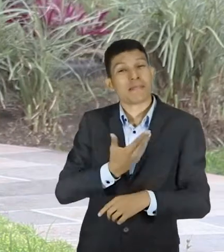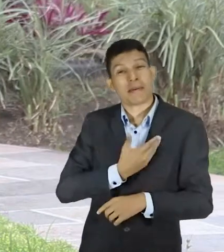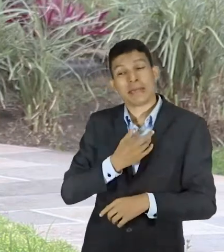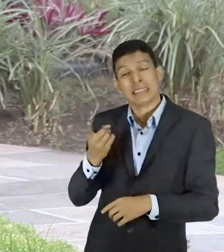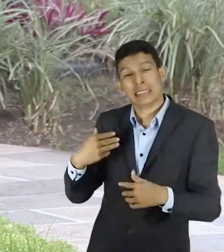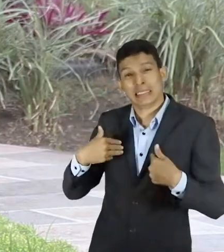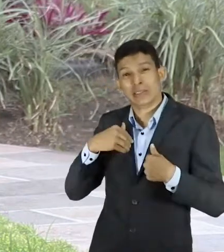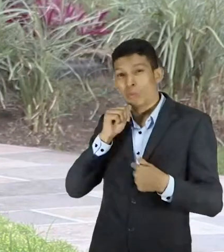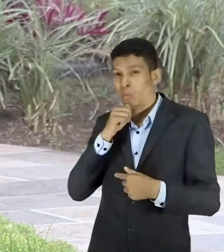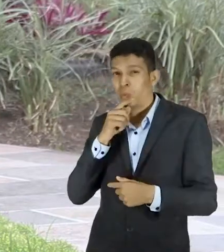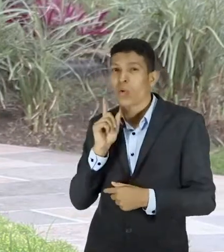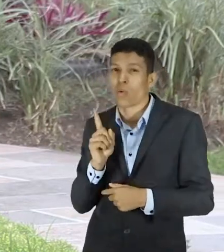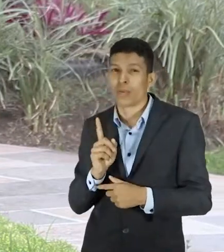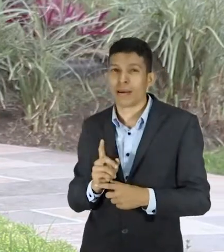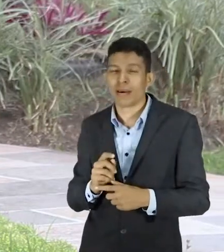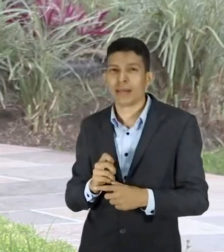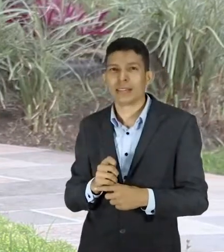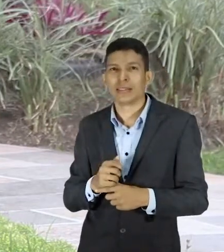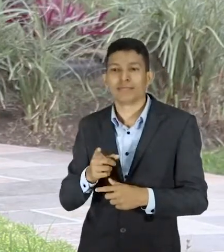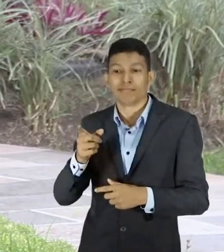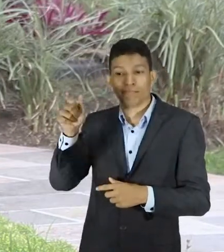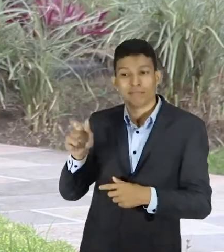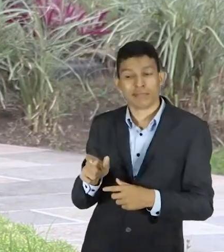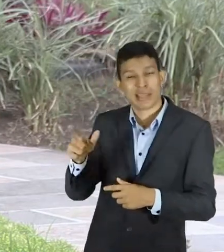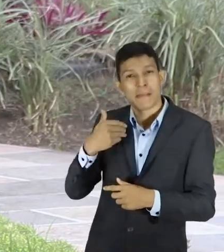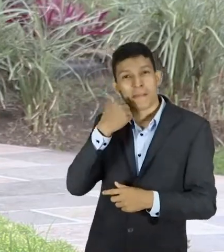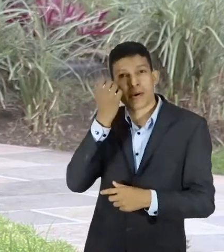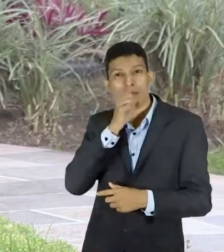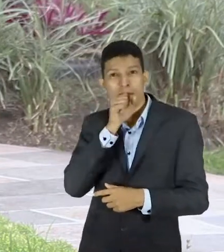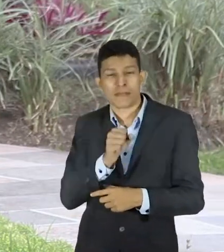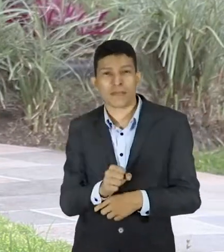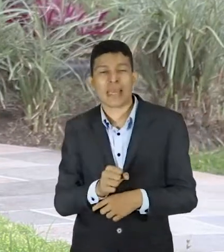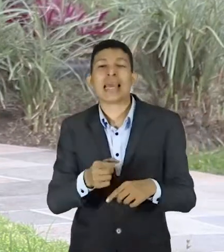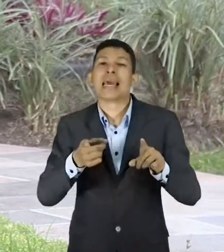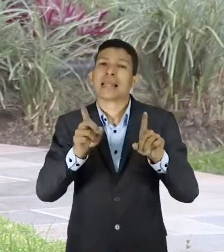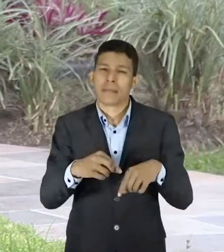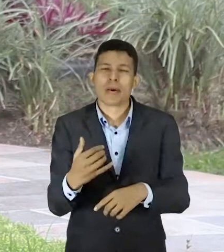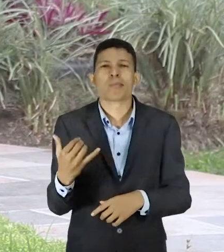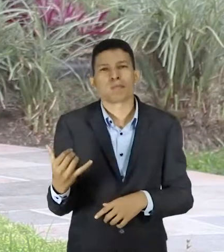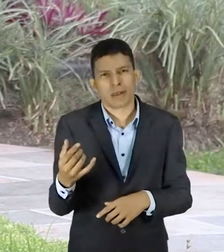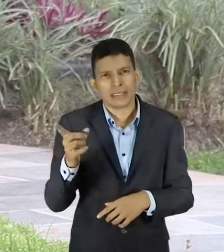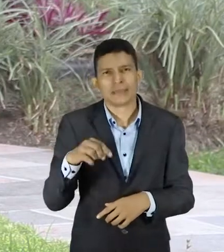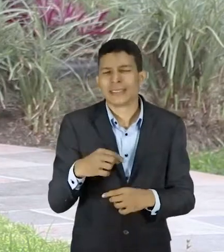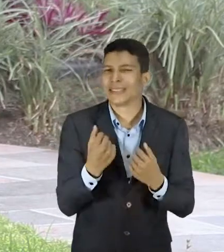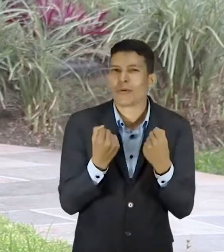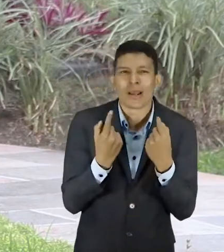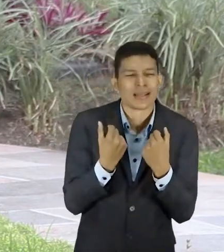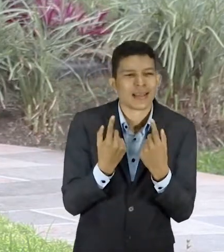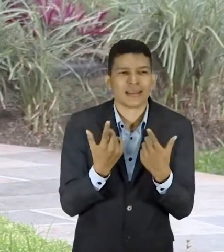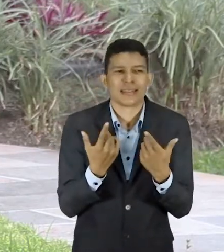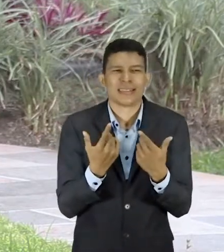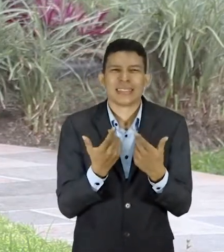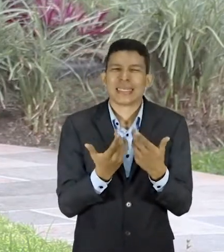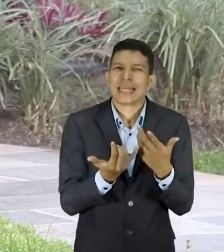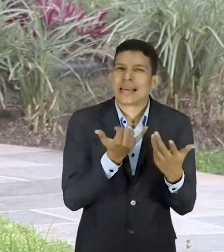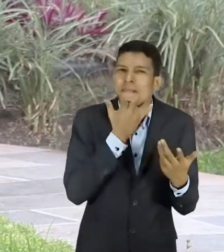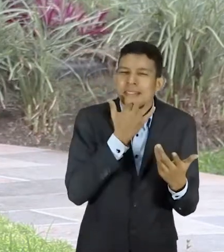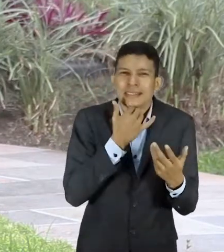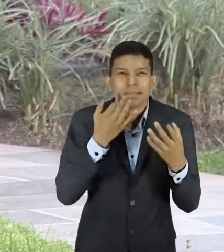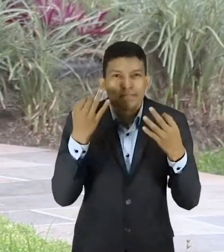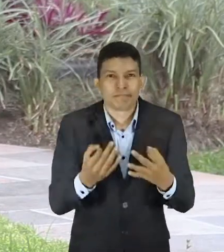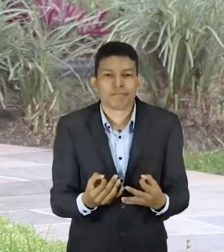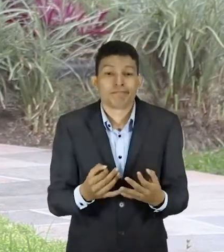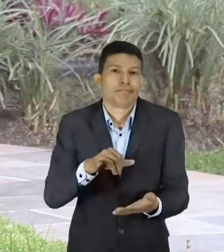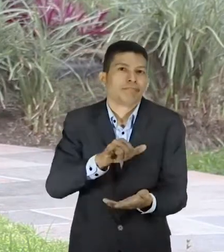sufrió mucho, porque mi mamá pues ya es una persona de edad, también ella no entendía muy bien qué es lo que